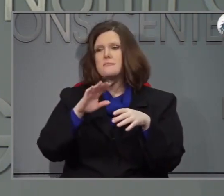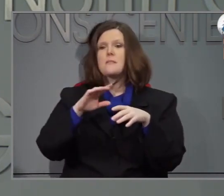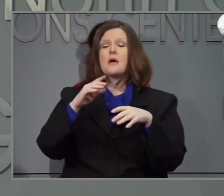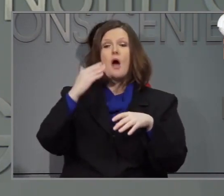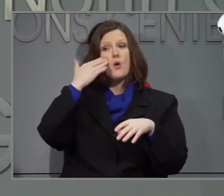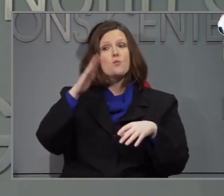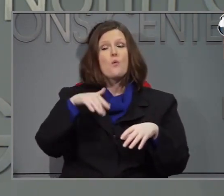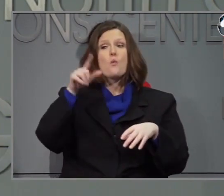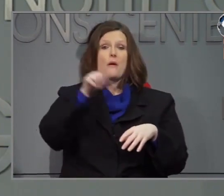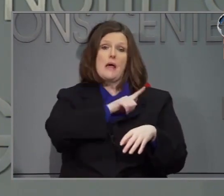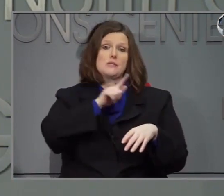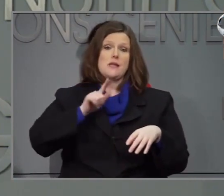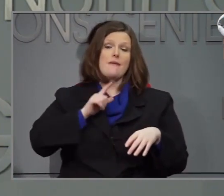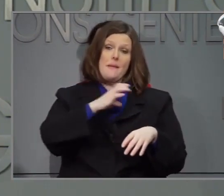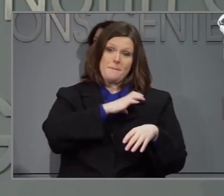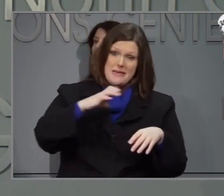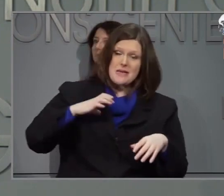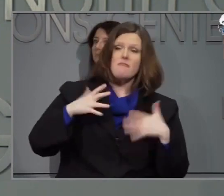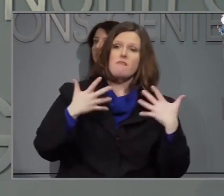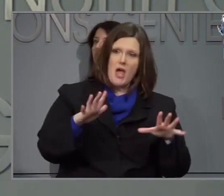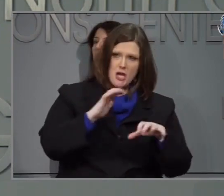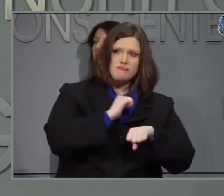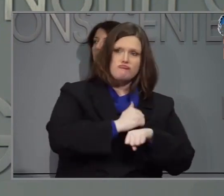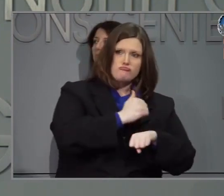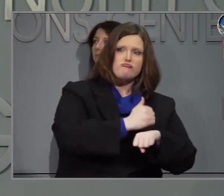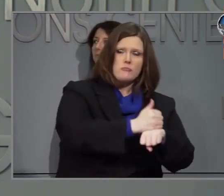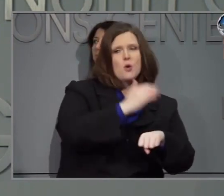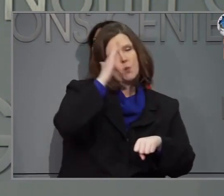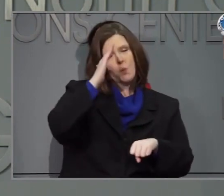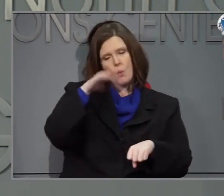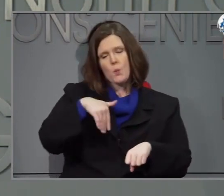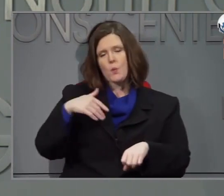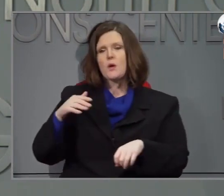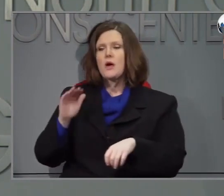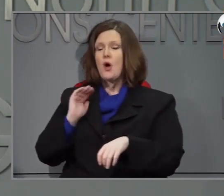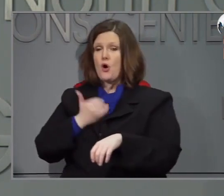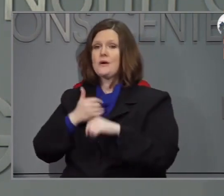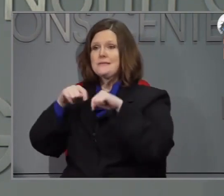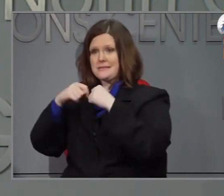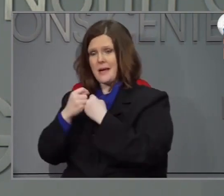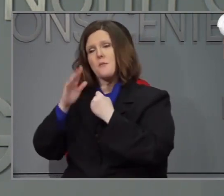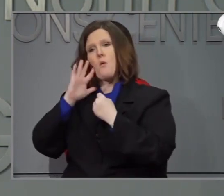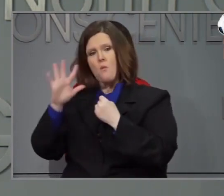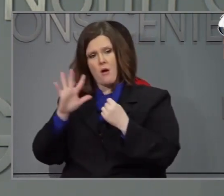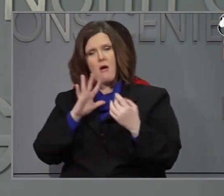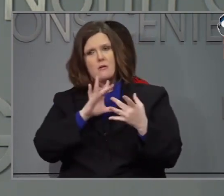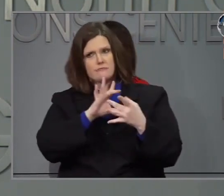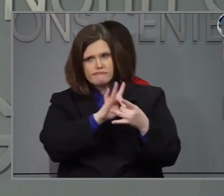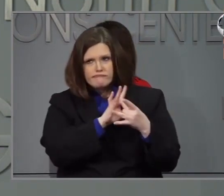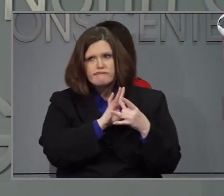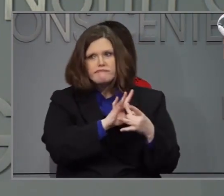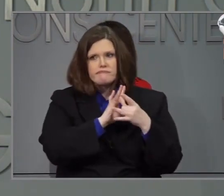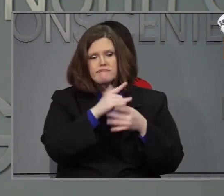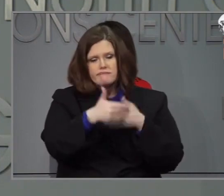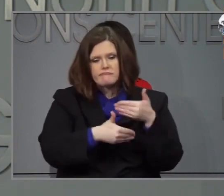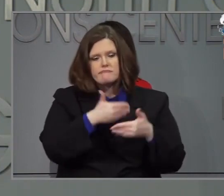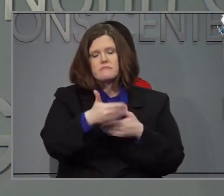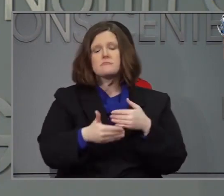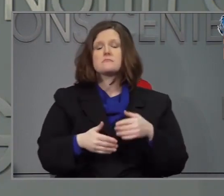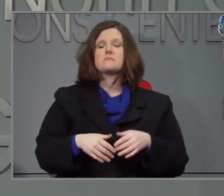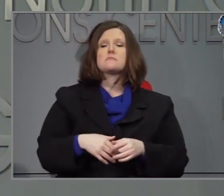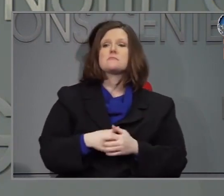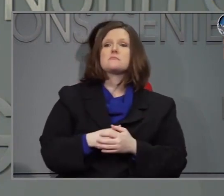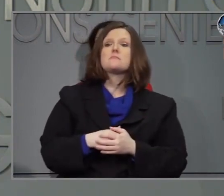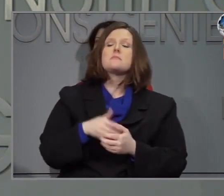legislativos han sido establecidos nuestro equipo va a trabajar con ellos y lo que nosotros invite